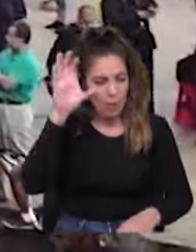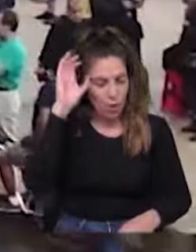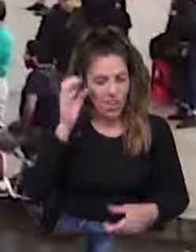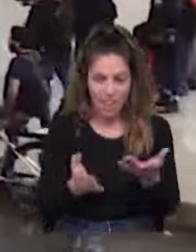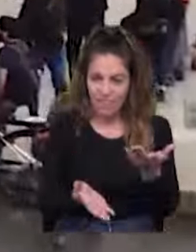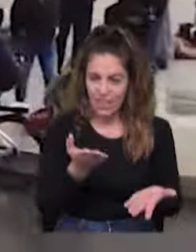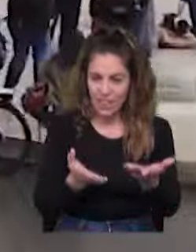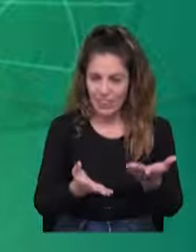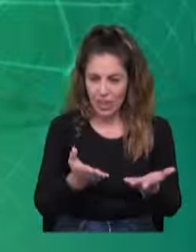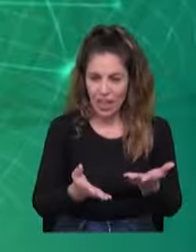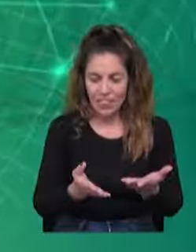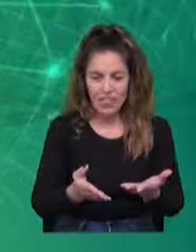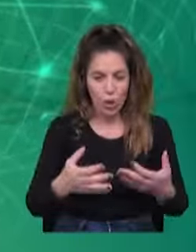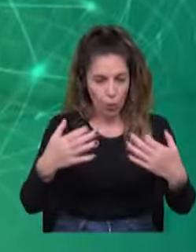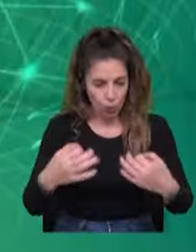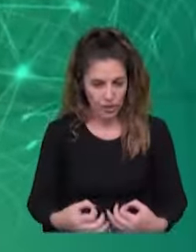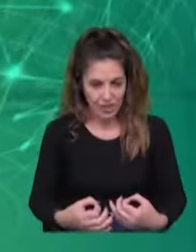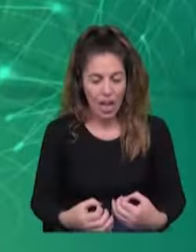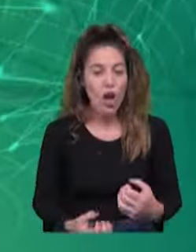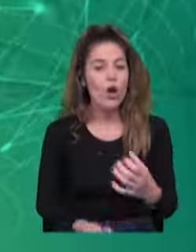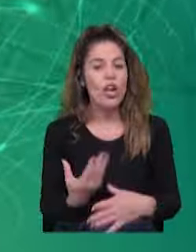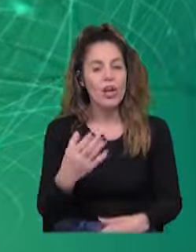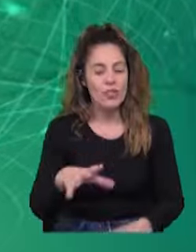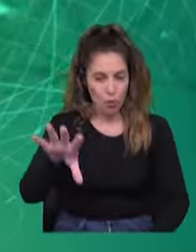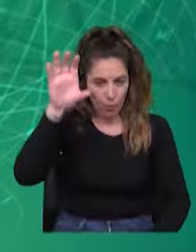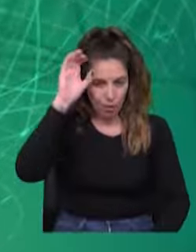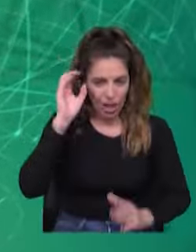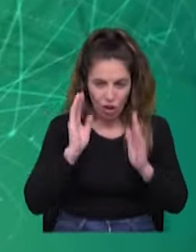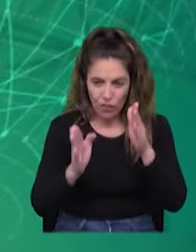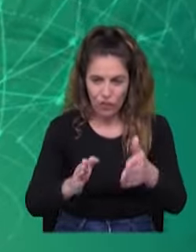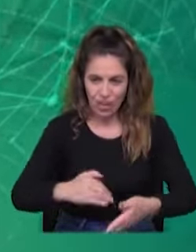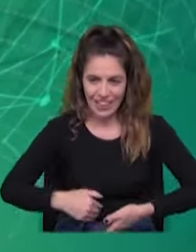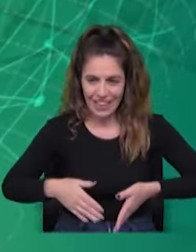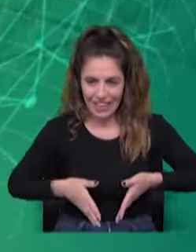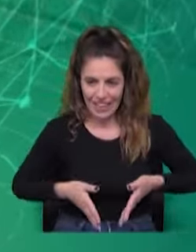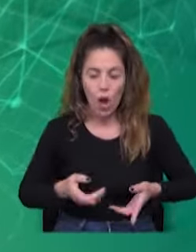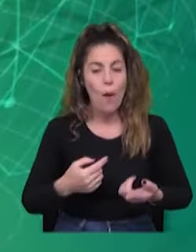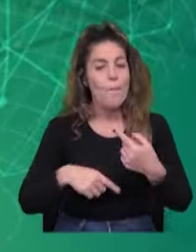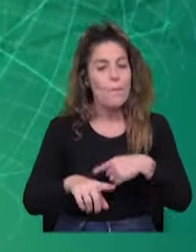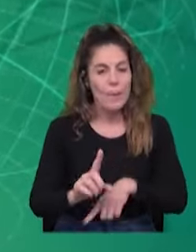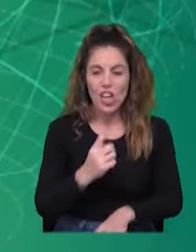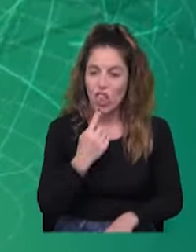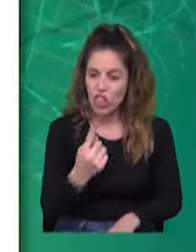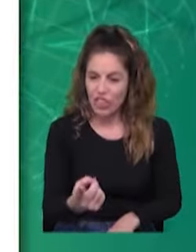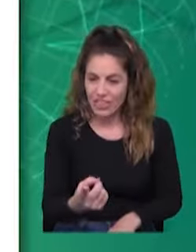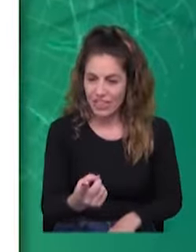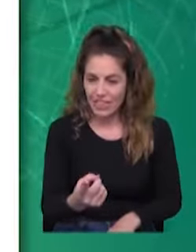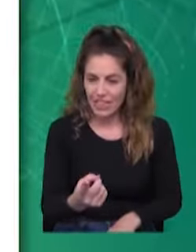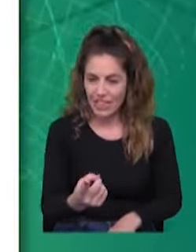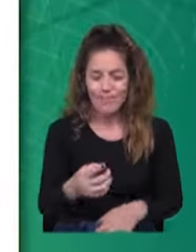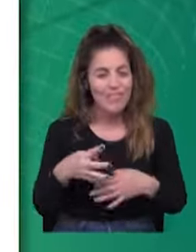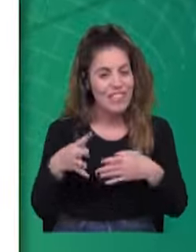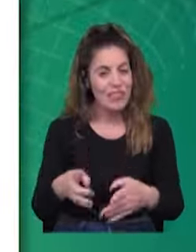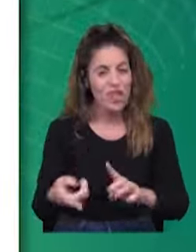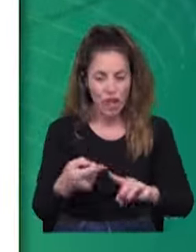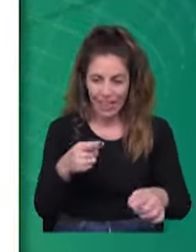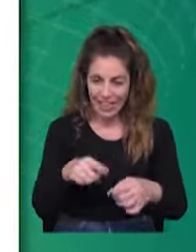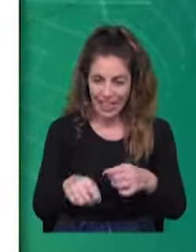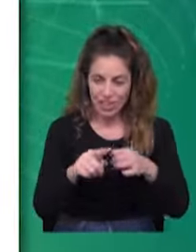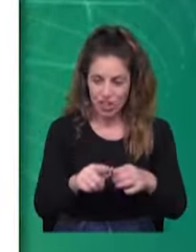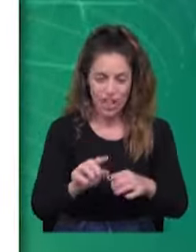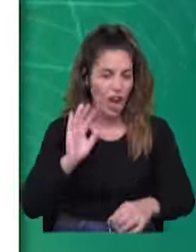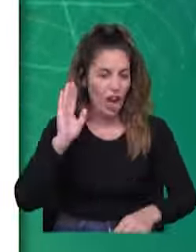Justicia con la inauguración de un Memorial con enfoque de género sin embargo añade el documento enfrentó desafíos relacionados con